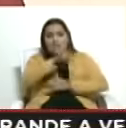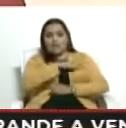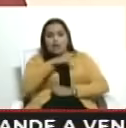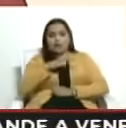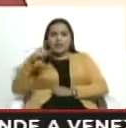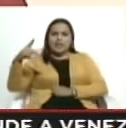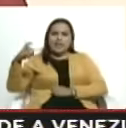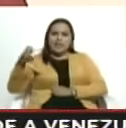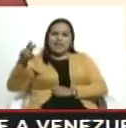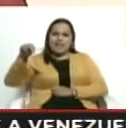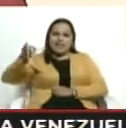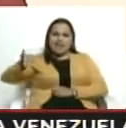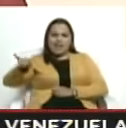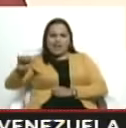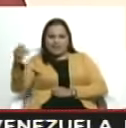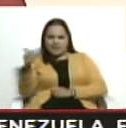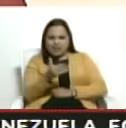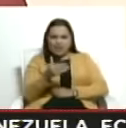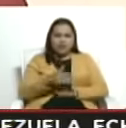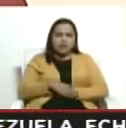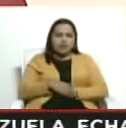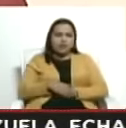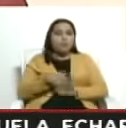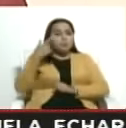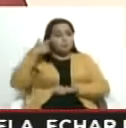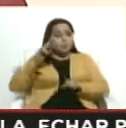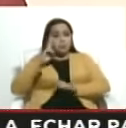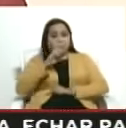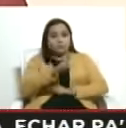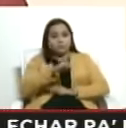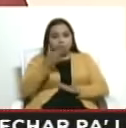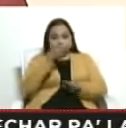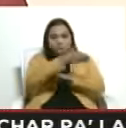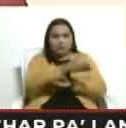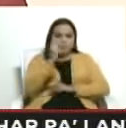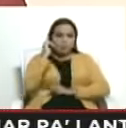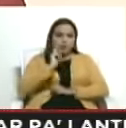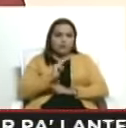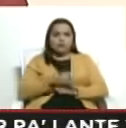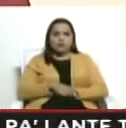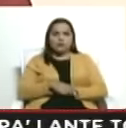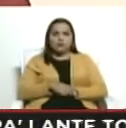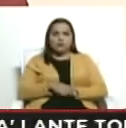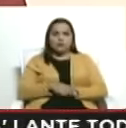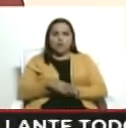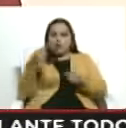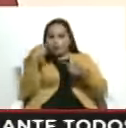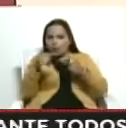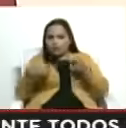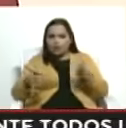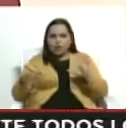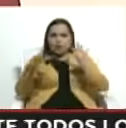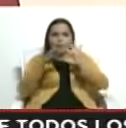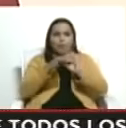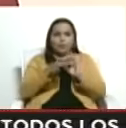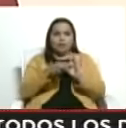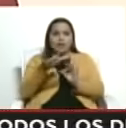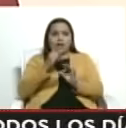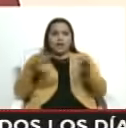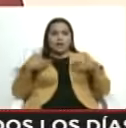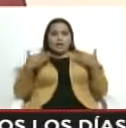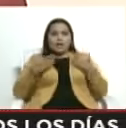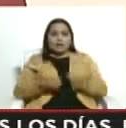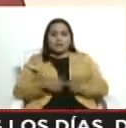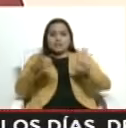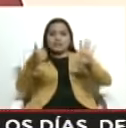en el estado Bolívar, estaba por el estado Bolívar, y en el tema de las cosas que nos unen y nos suman alegría, 6 nuevos